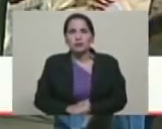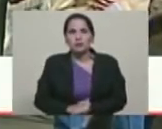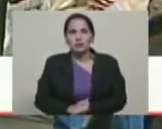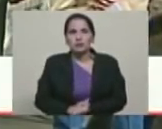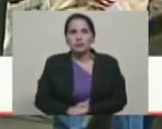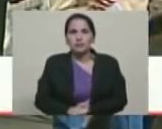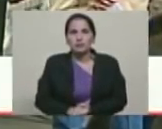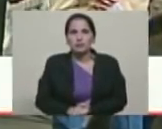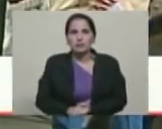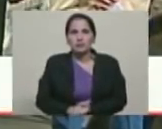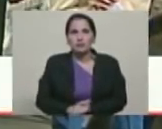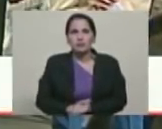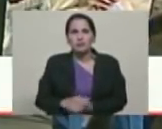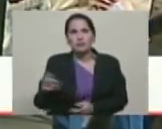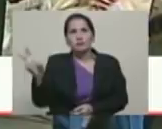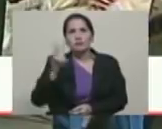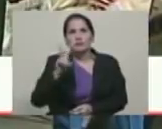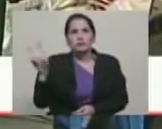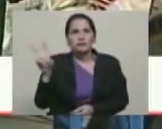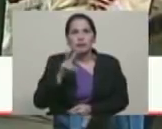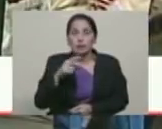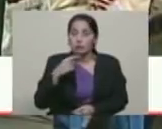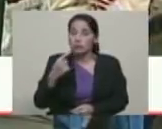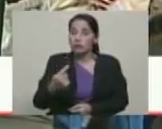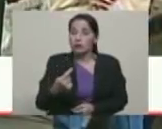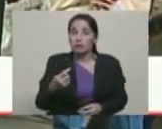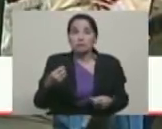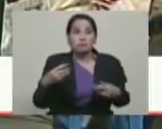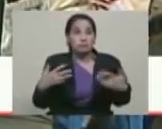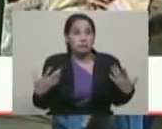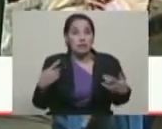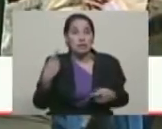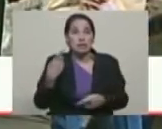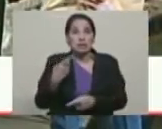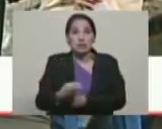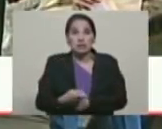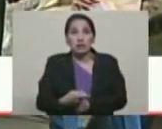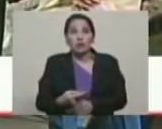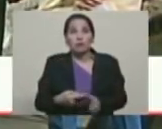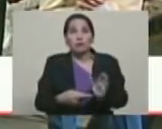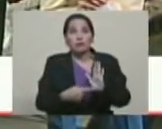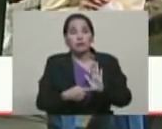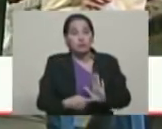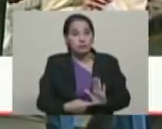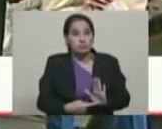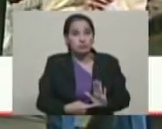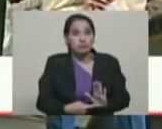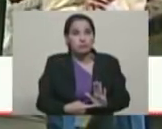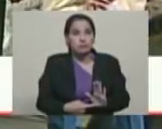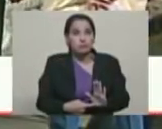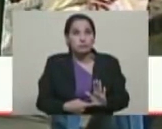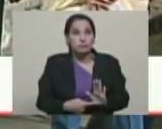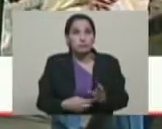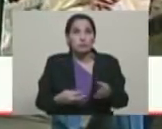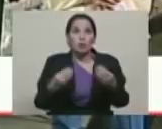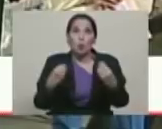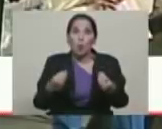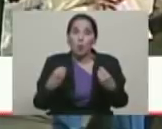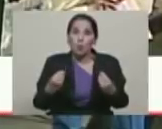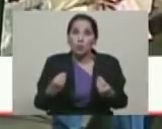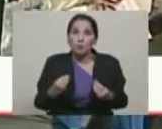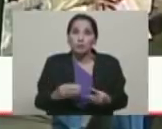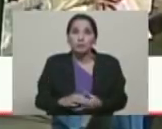Venezuela, Venezuela, Venezuela, querida Venezuela. Tenemos que ir precisamente a seguir articulando la producción.